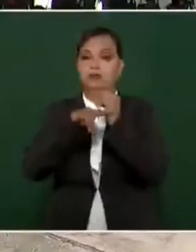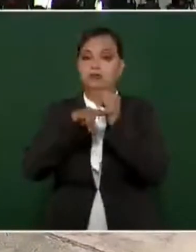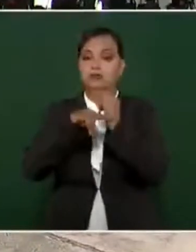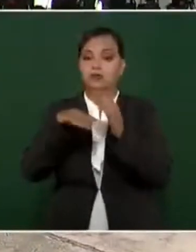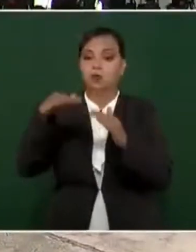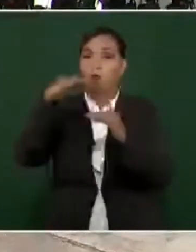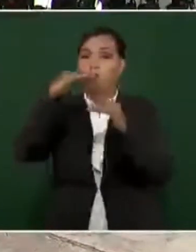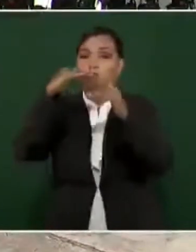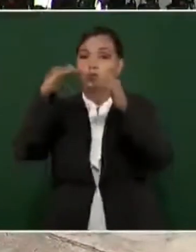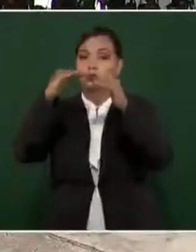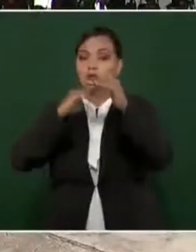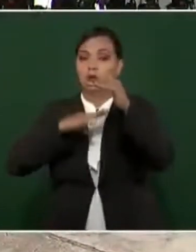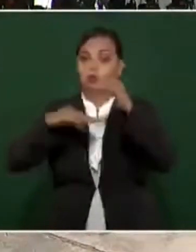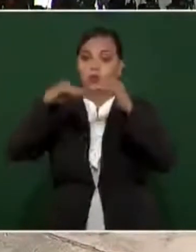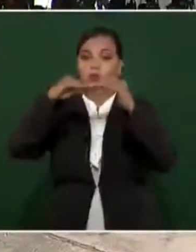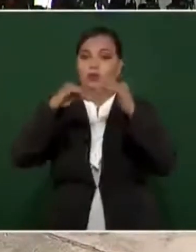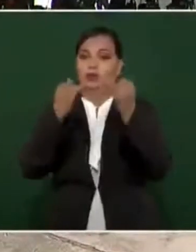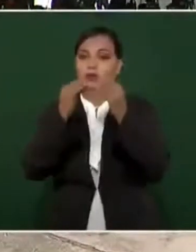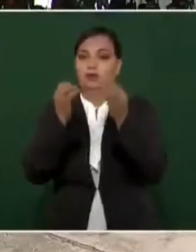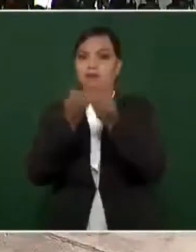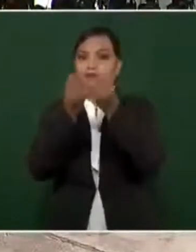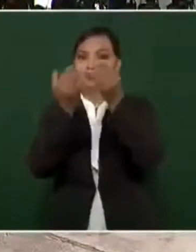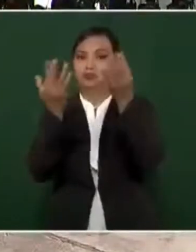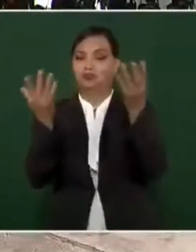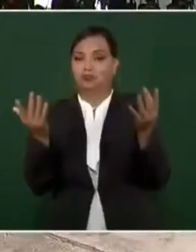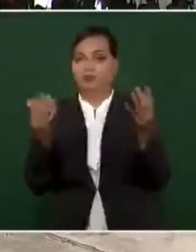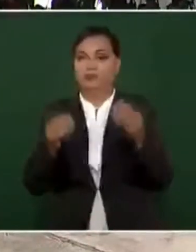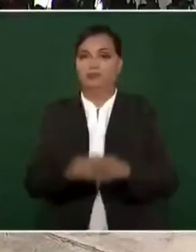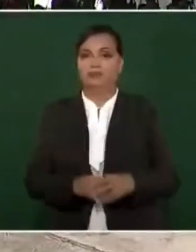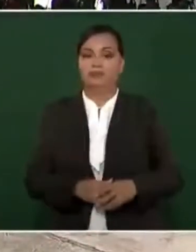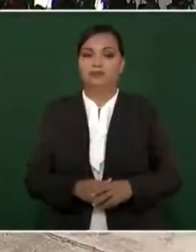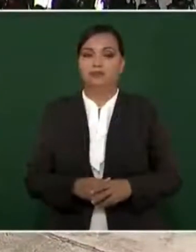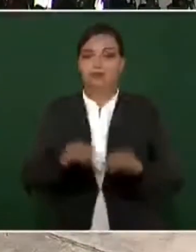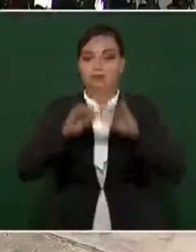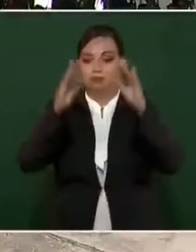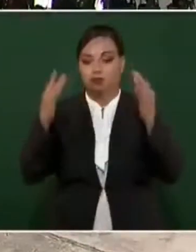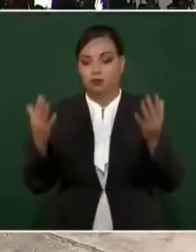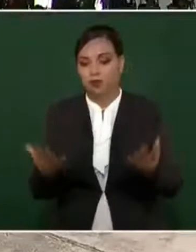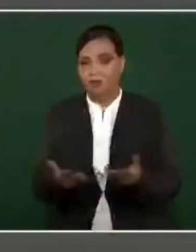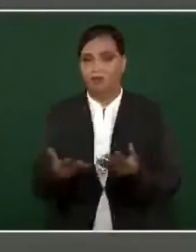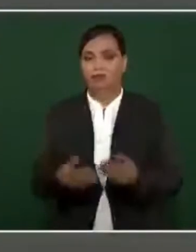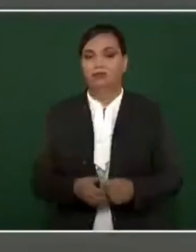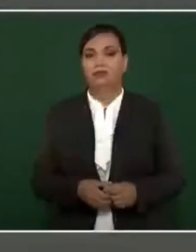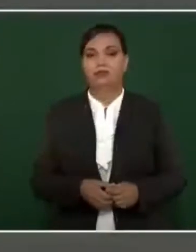abajo. Y eso, pues, es una gran mentira.